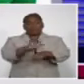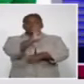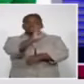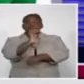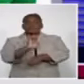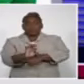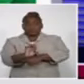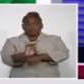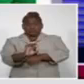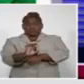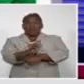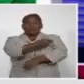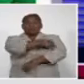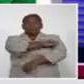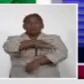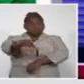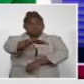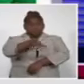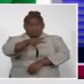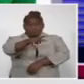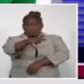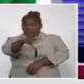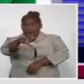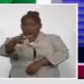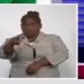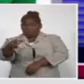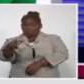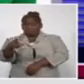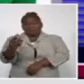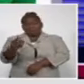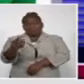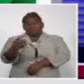debe estar vacunado, pues realmente